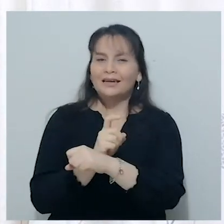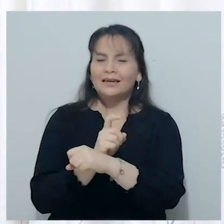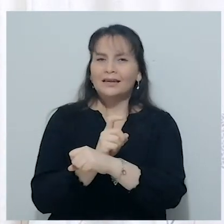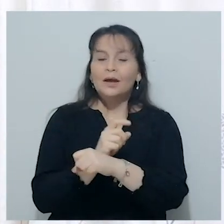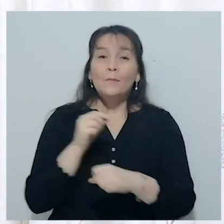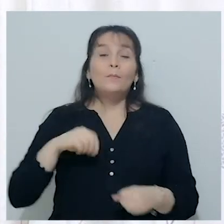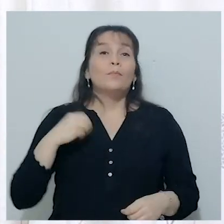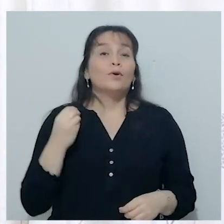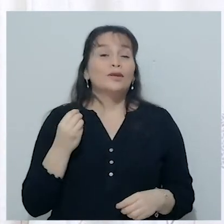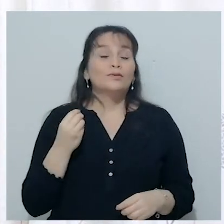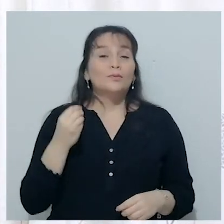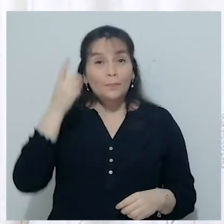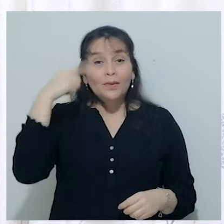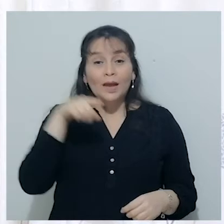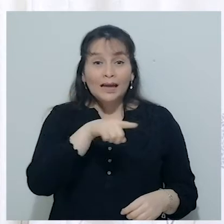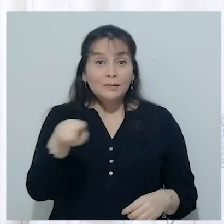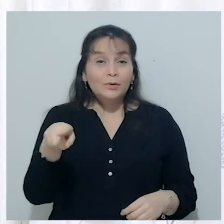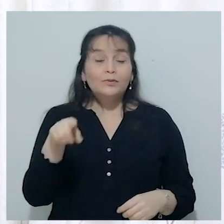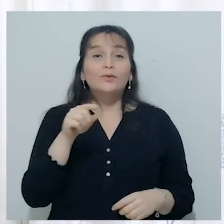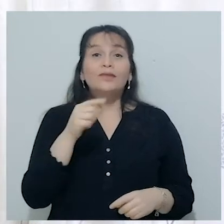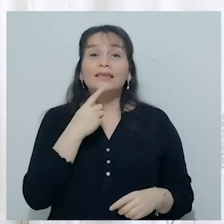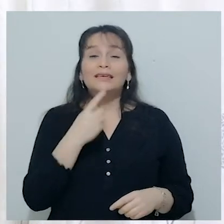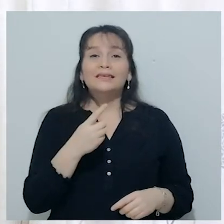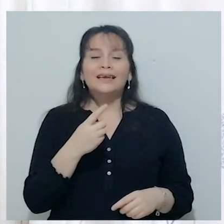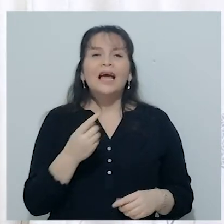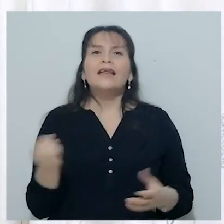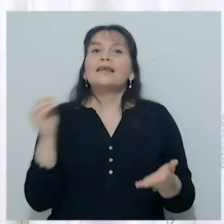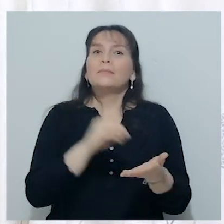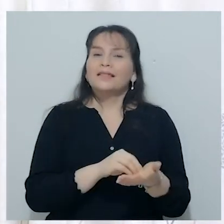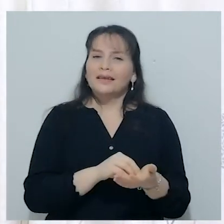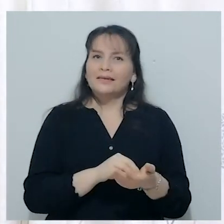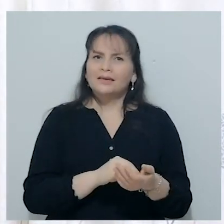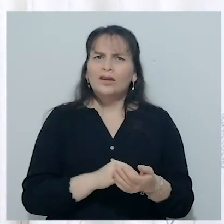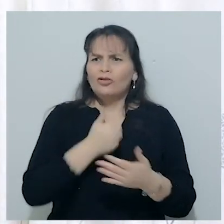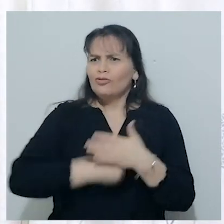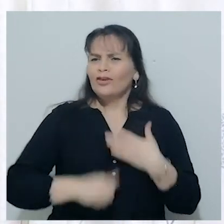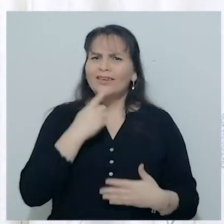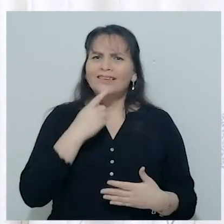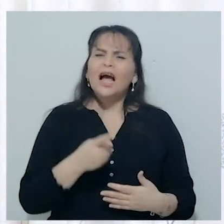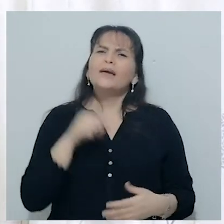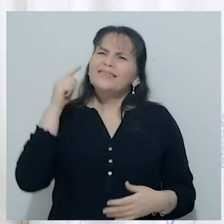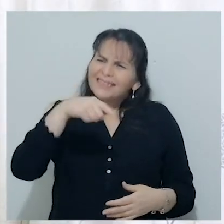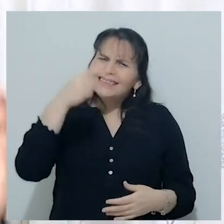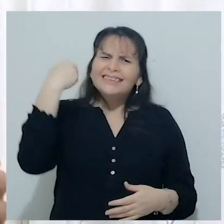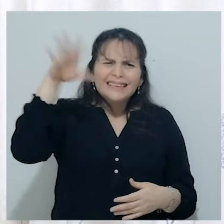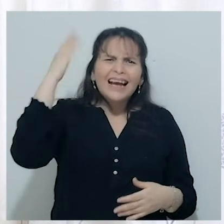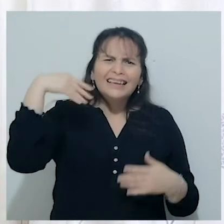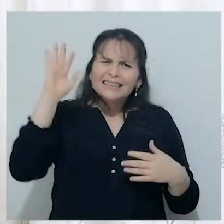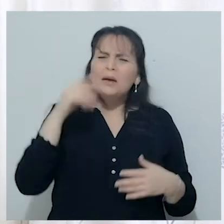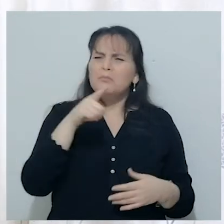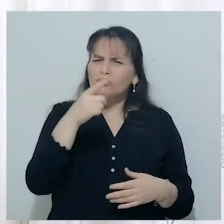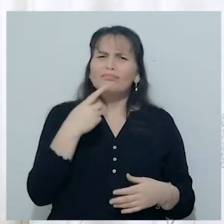requiere entender lo que dice: la repetirás. No se sienta mal por repetir una verdad. Los hijos dicen: pero ya me lo